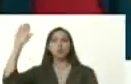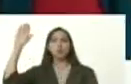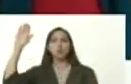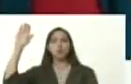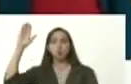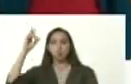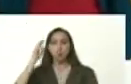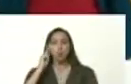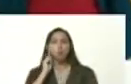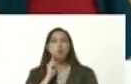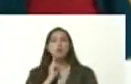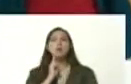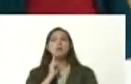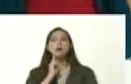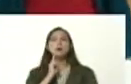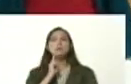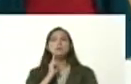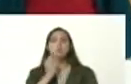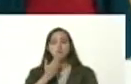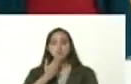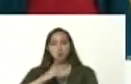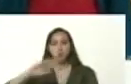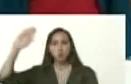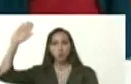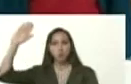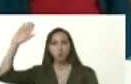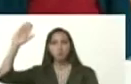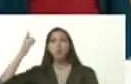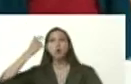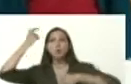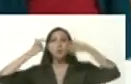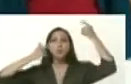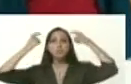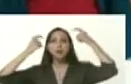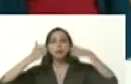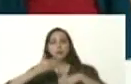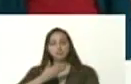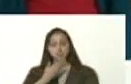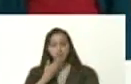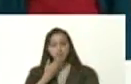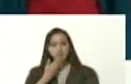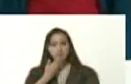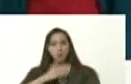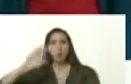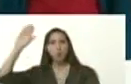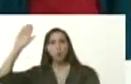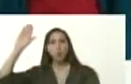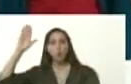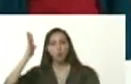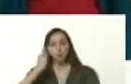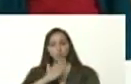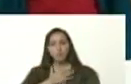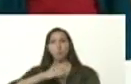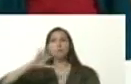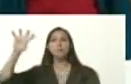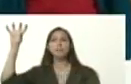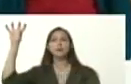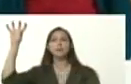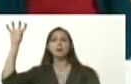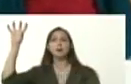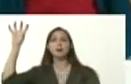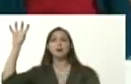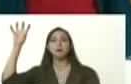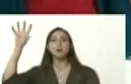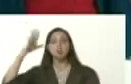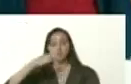Bolívar, juro por Chávez, juro por la patria, que